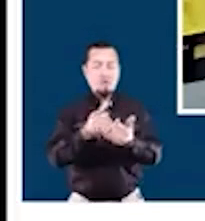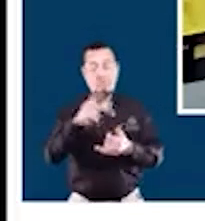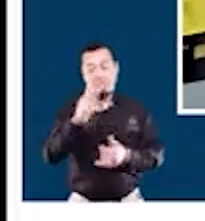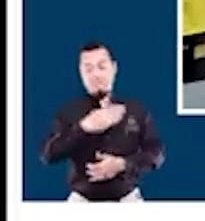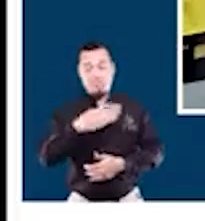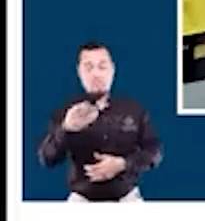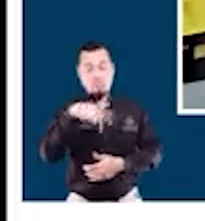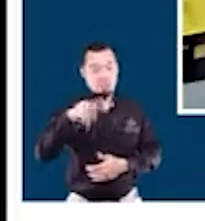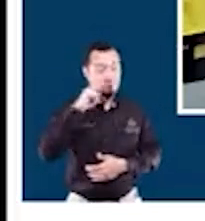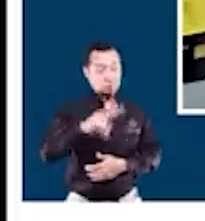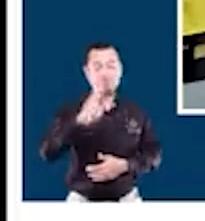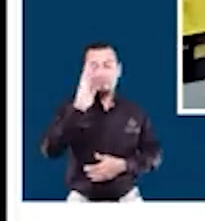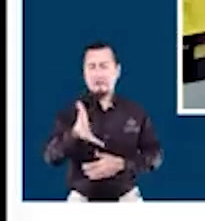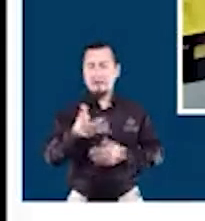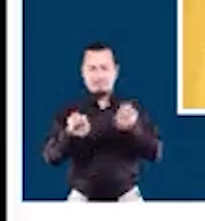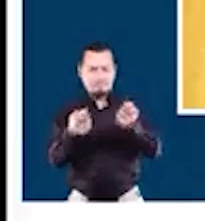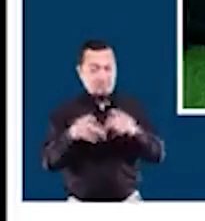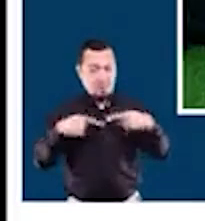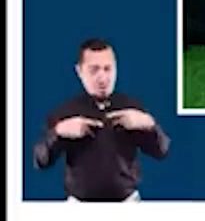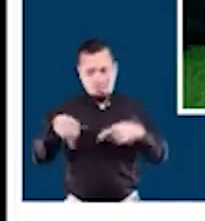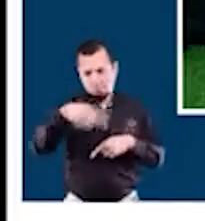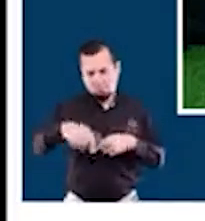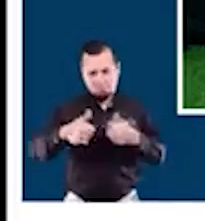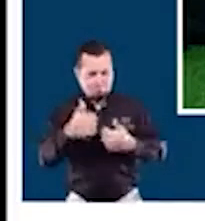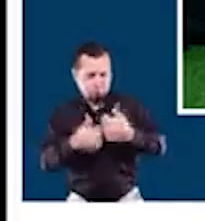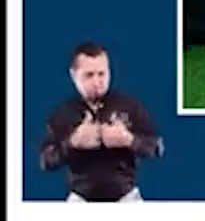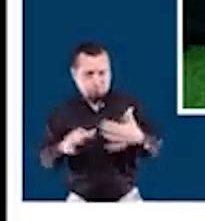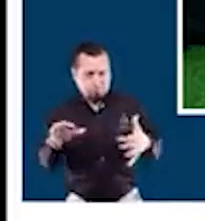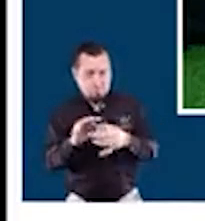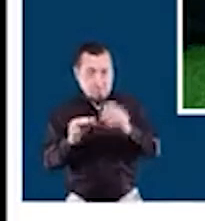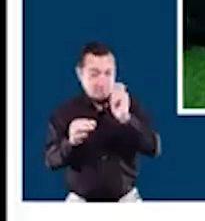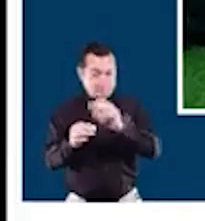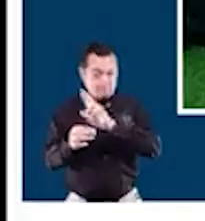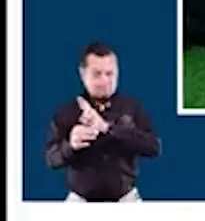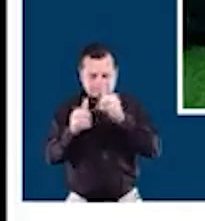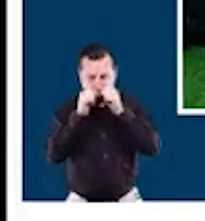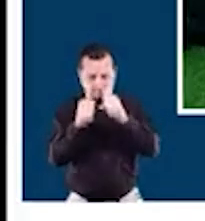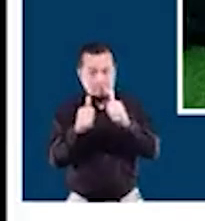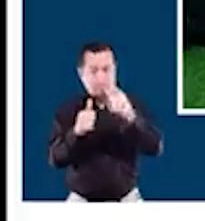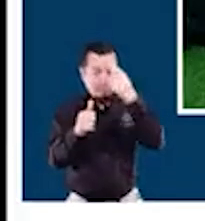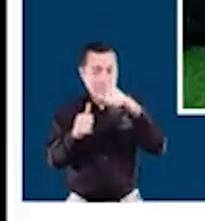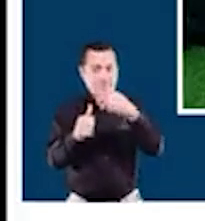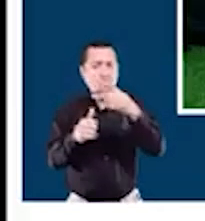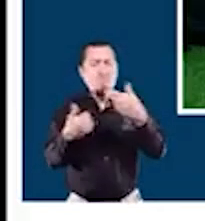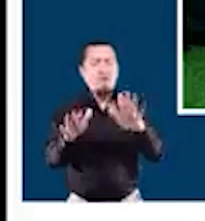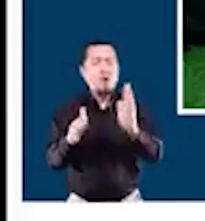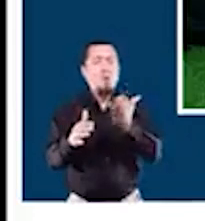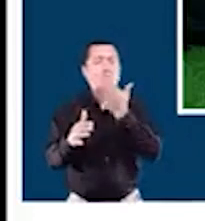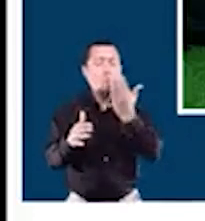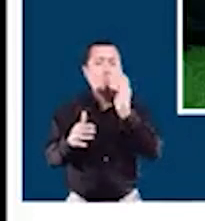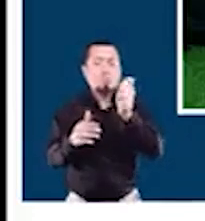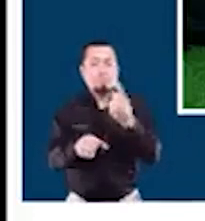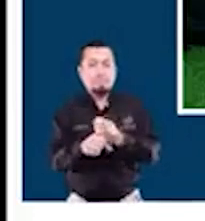dijo la secretaria de Igualdad Sustantiva entre Hombres y Mujeres. El año pasado participaron 103 equipos varoniles y 59 femeniles. La meta para